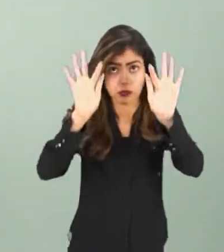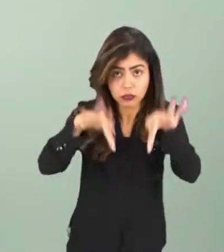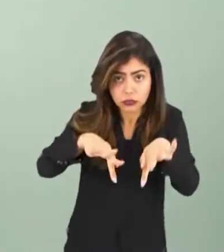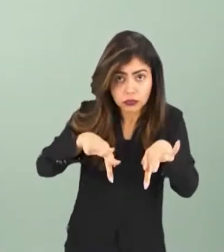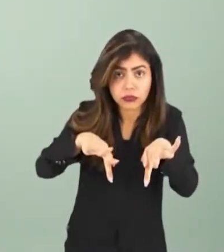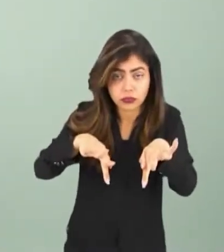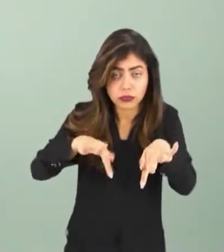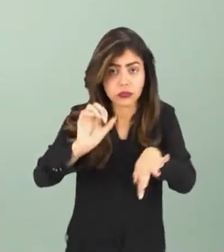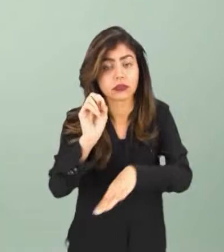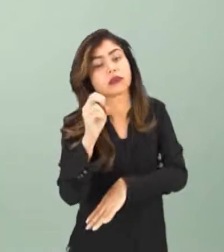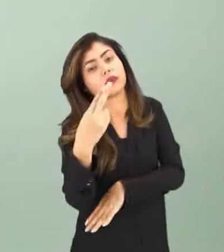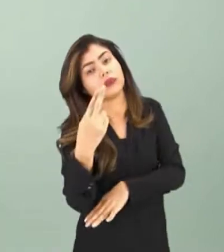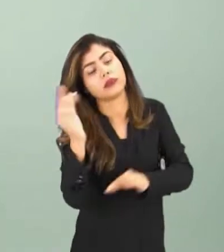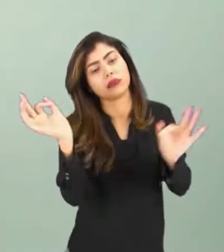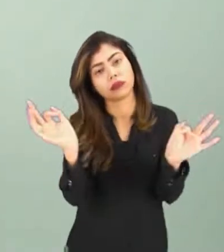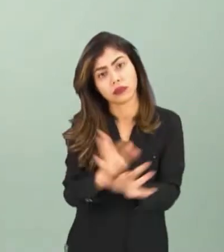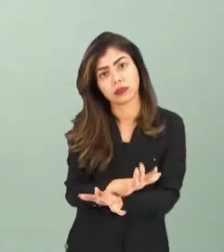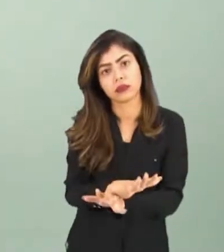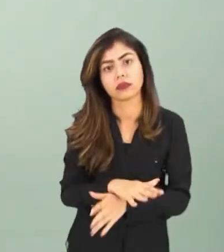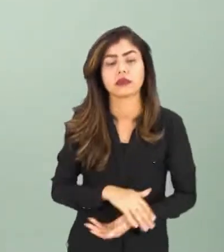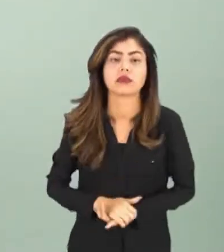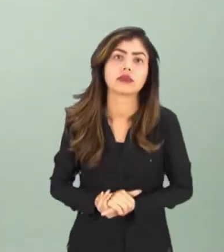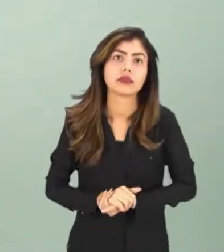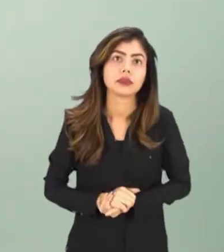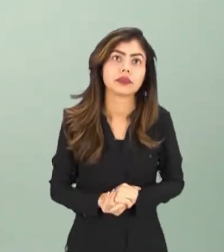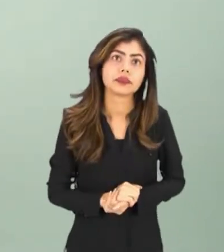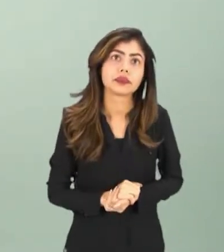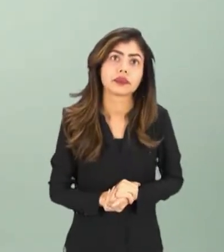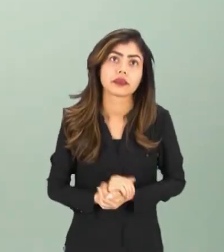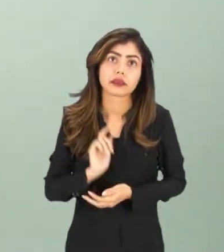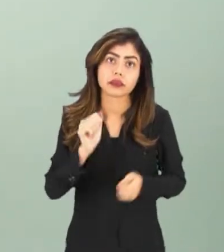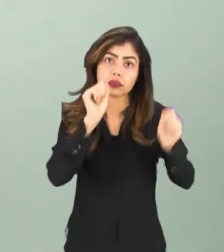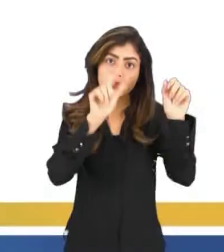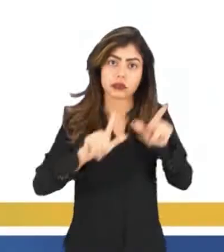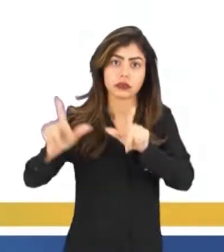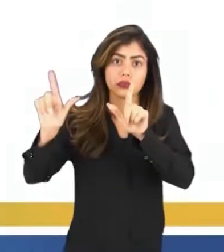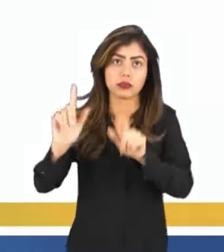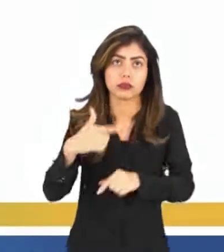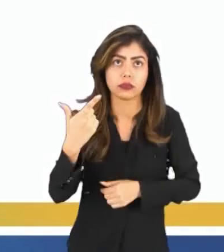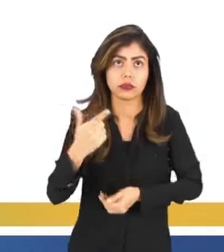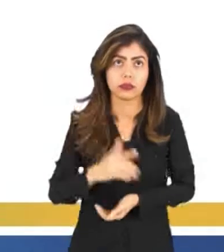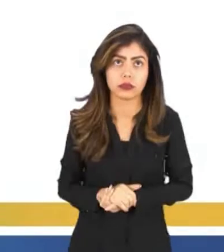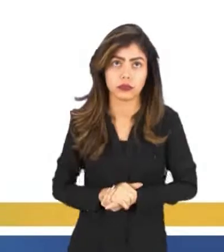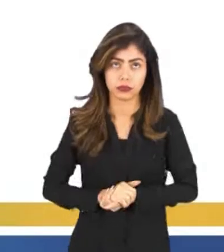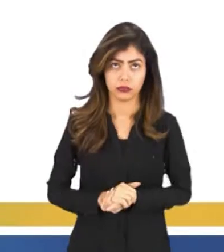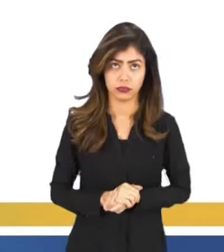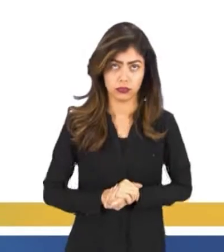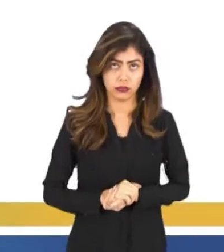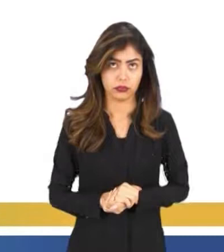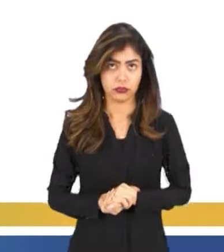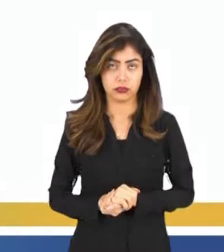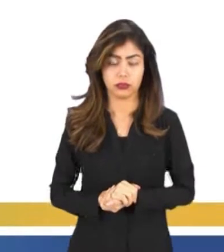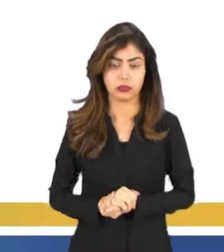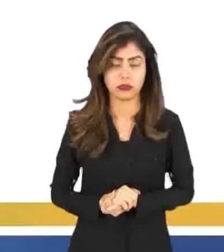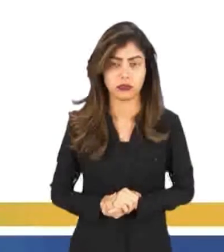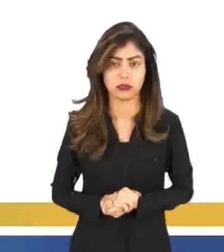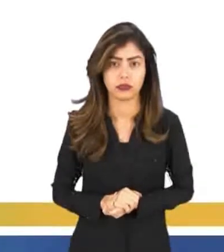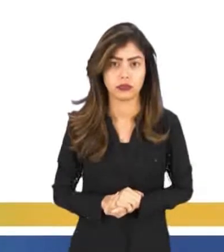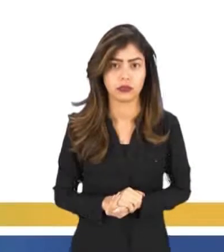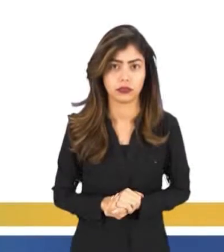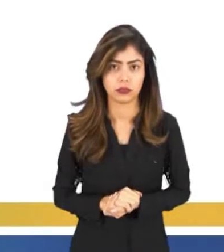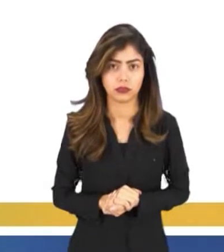el terminar que vamos para el próximo slice los conectores de